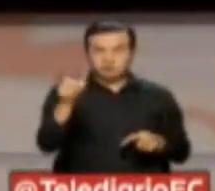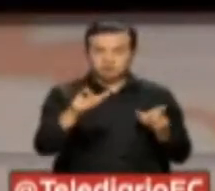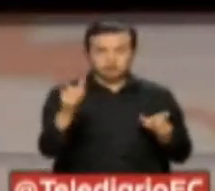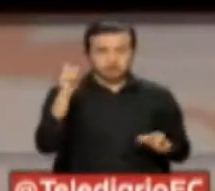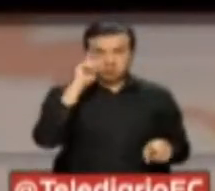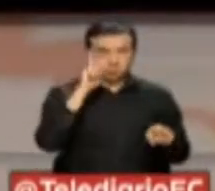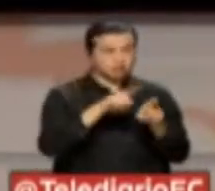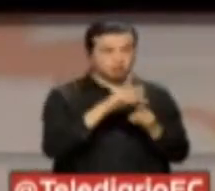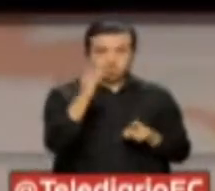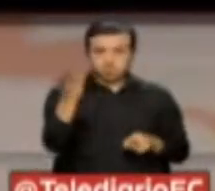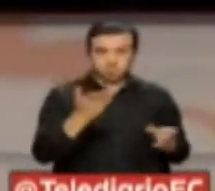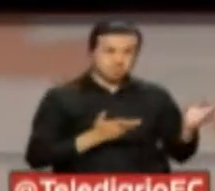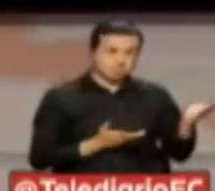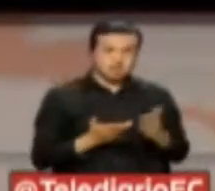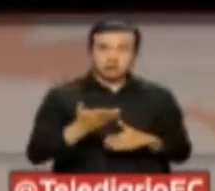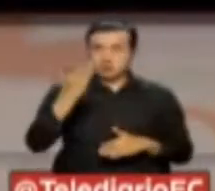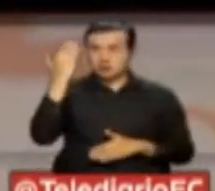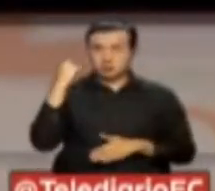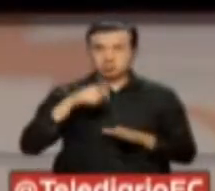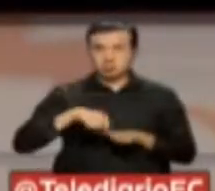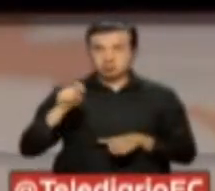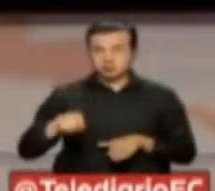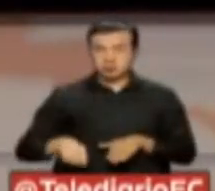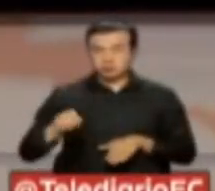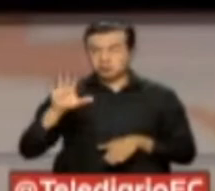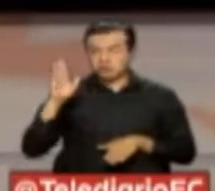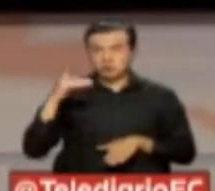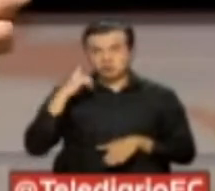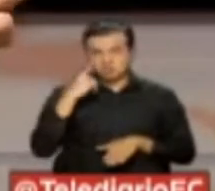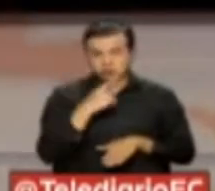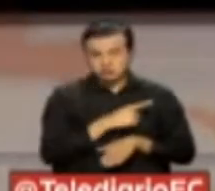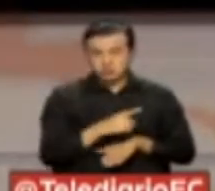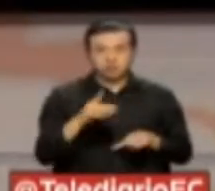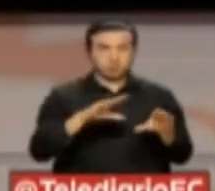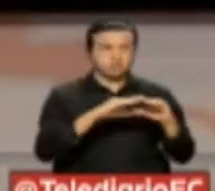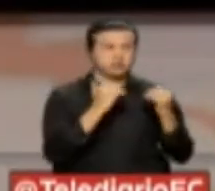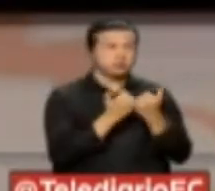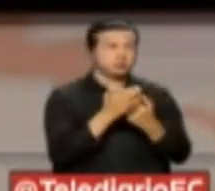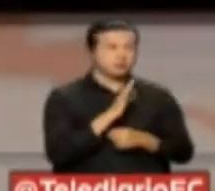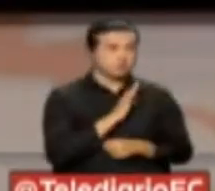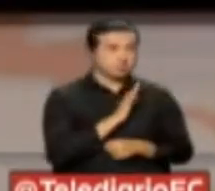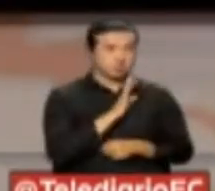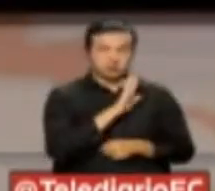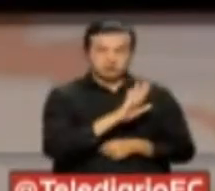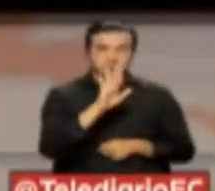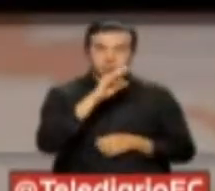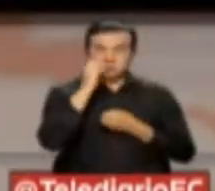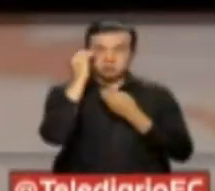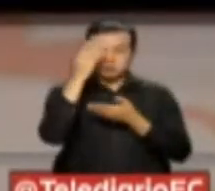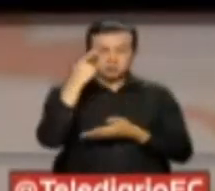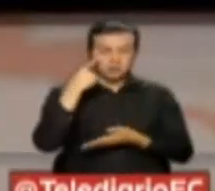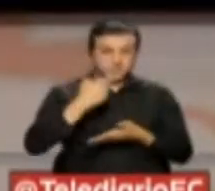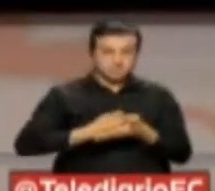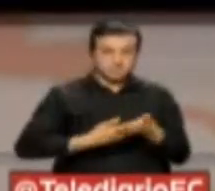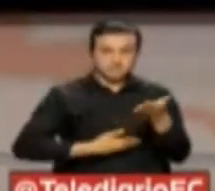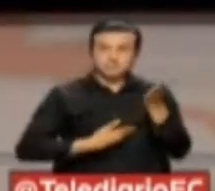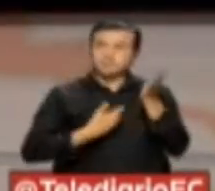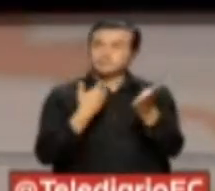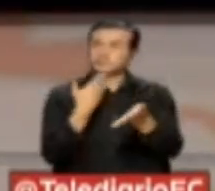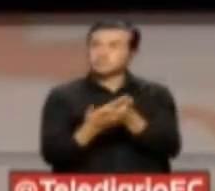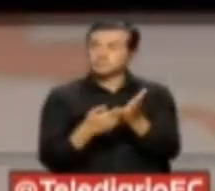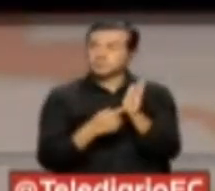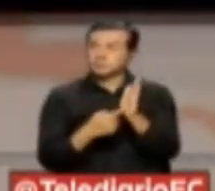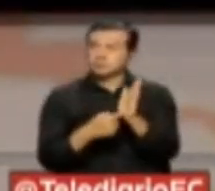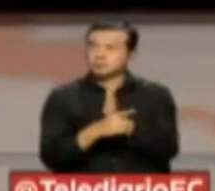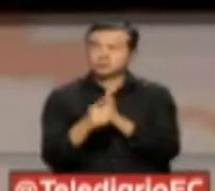algo que no sucedió en el caso del procurador entonces eso determina que las comisiones técnicas presenten el informe y en base a eso nosotros